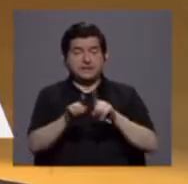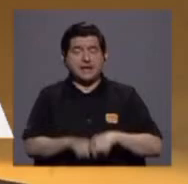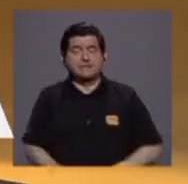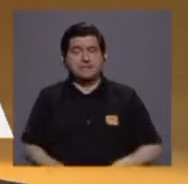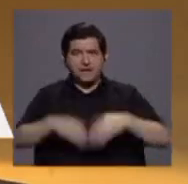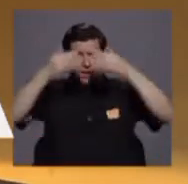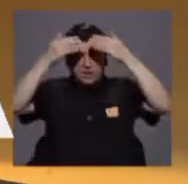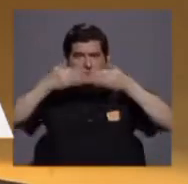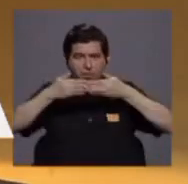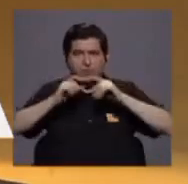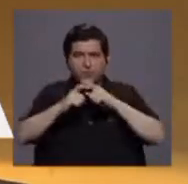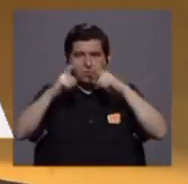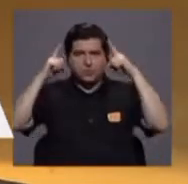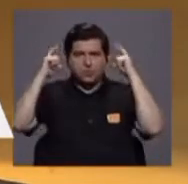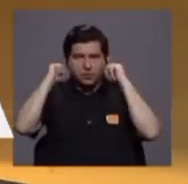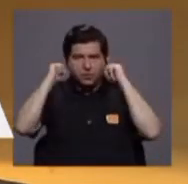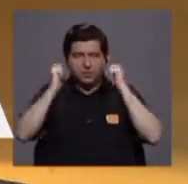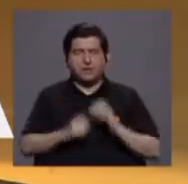son medidas